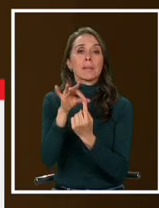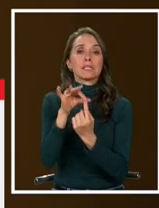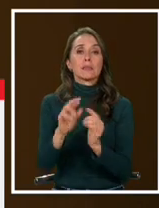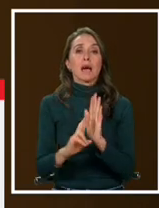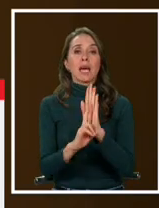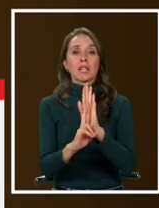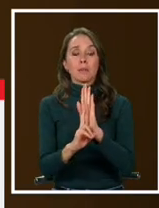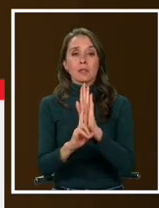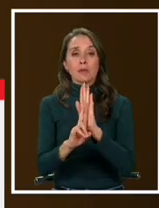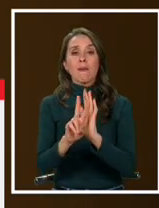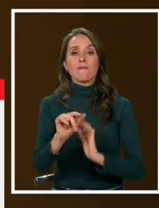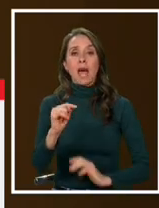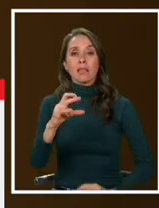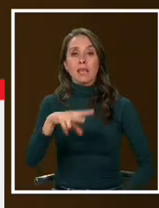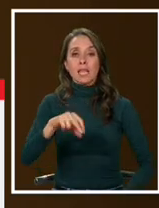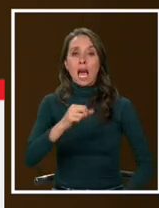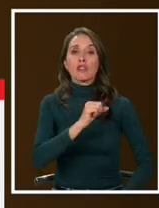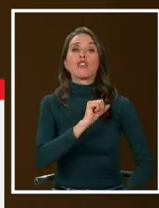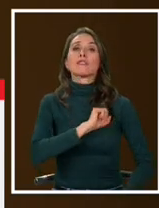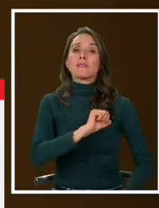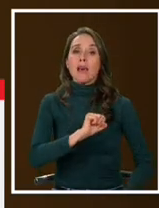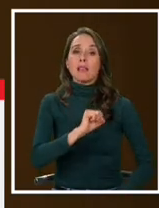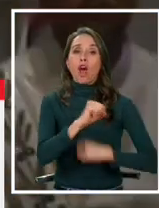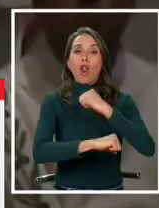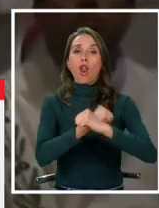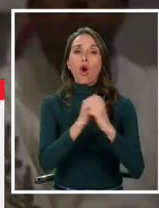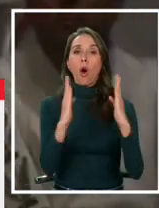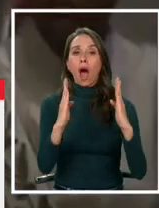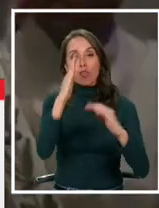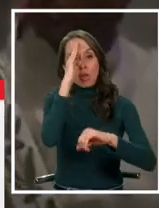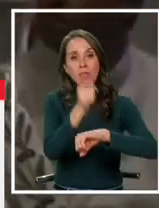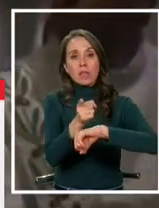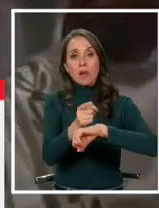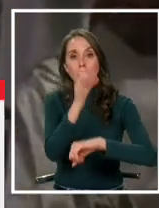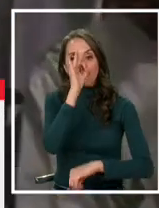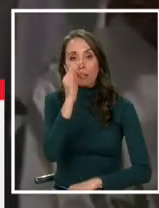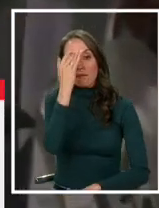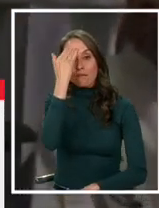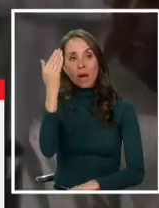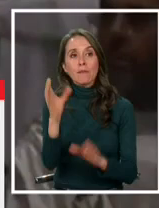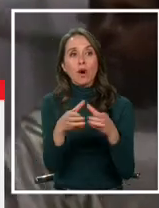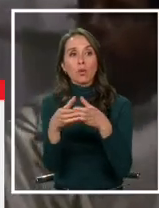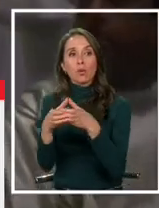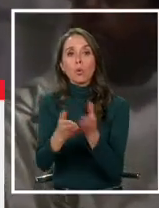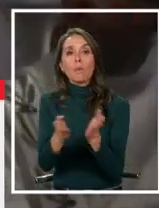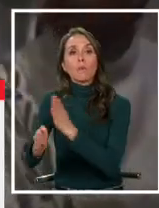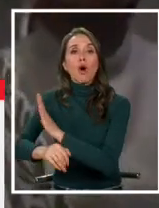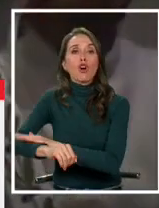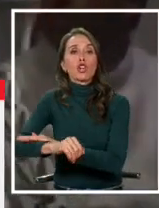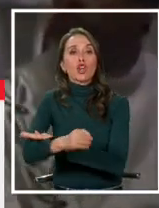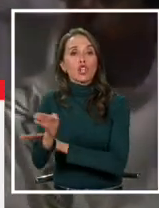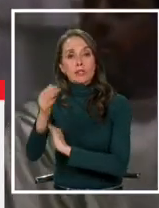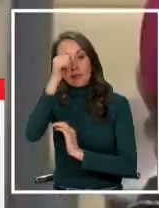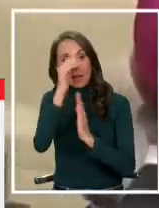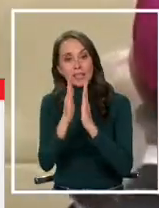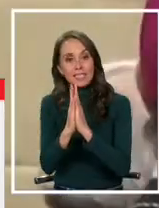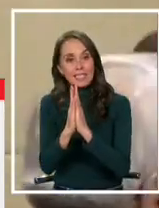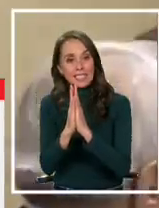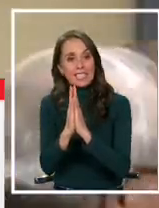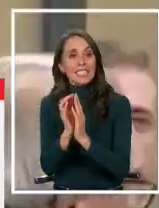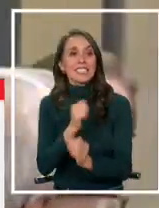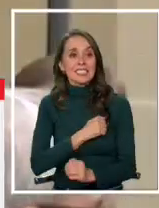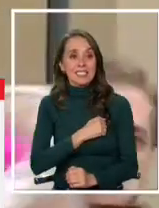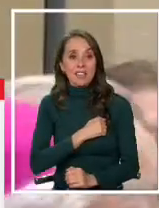representante del Vaticano de Santiago durante la dictadura de Augusto pinochet icono de los sectores conservadores de la iglesia en